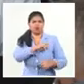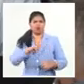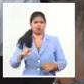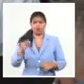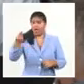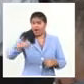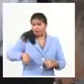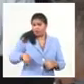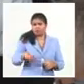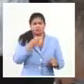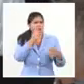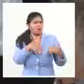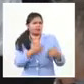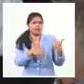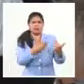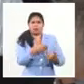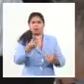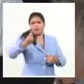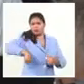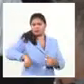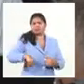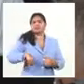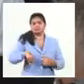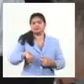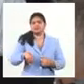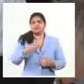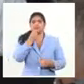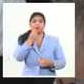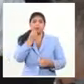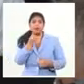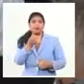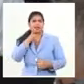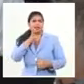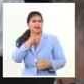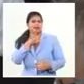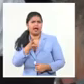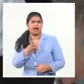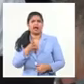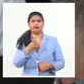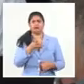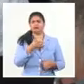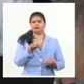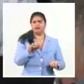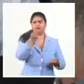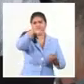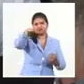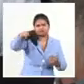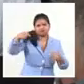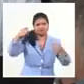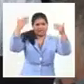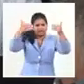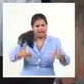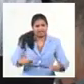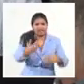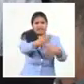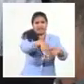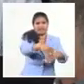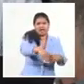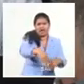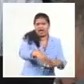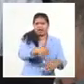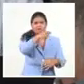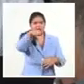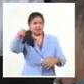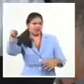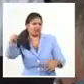genocida, inhumana, con que se somete al país con injustas sanciones, con un bloqueo recrudecido,